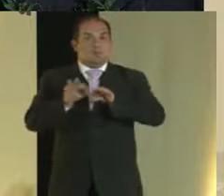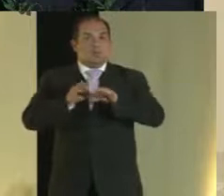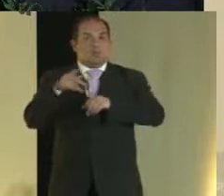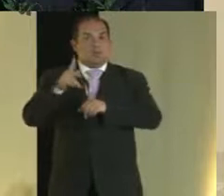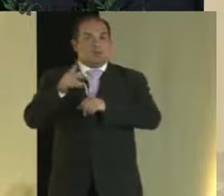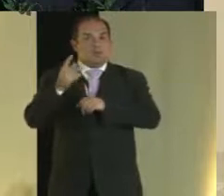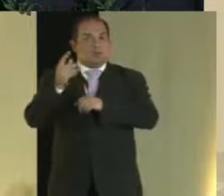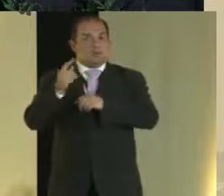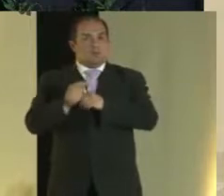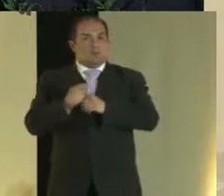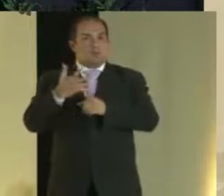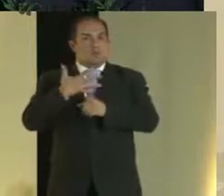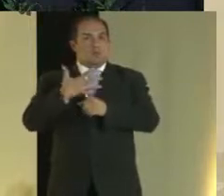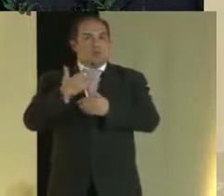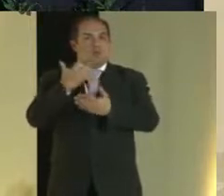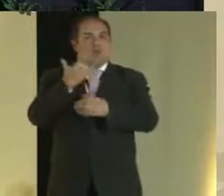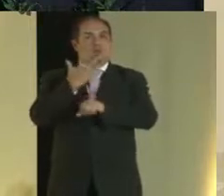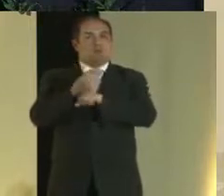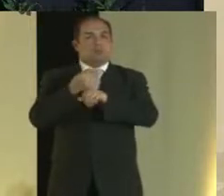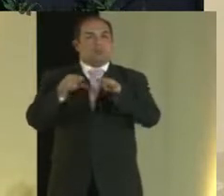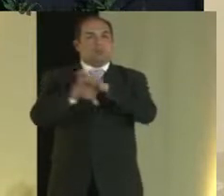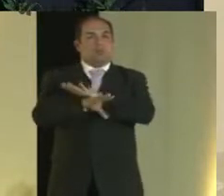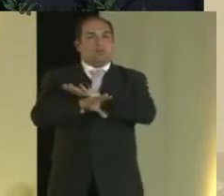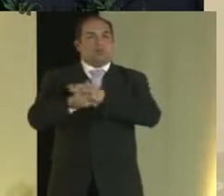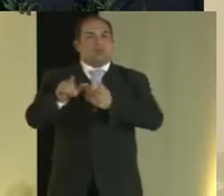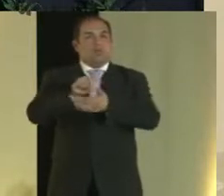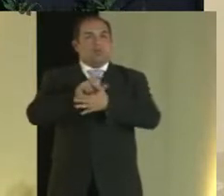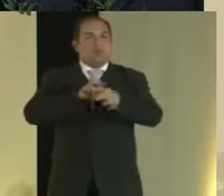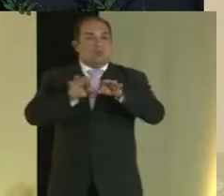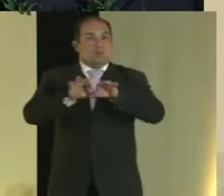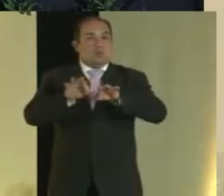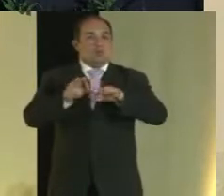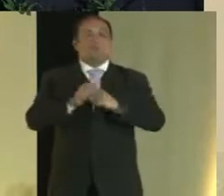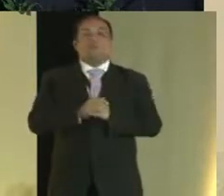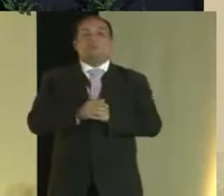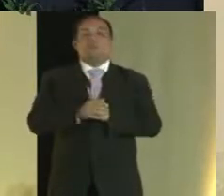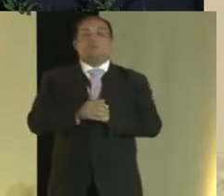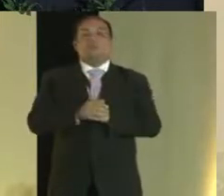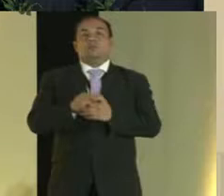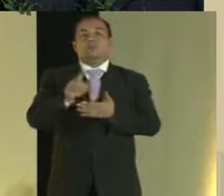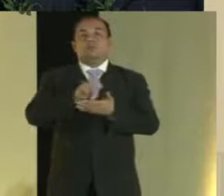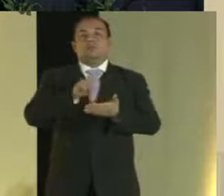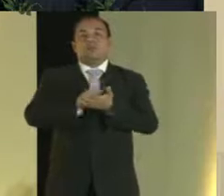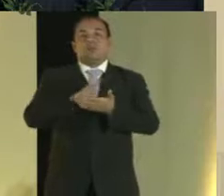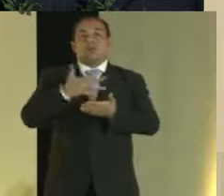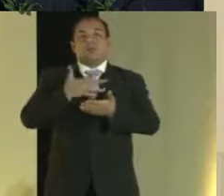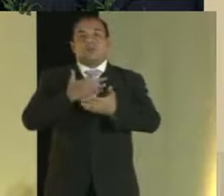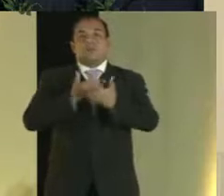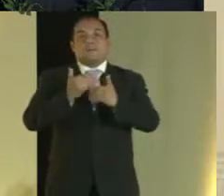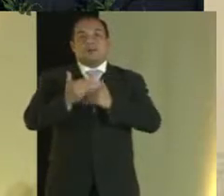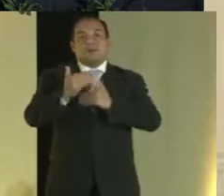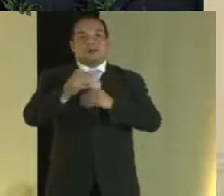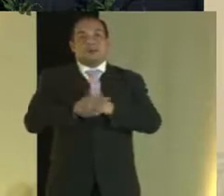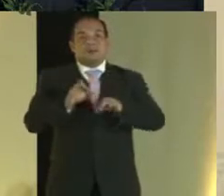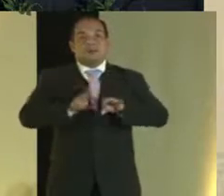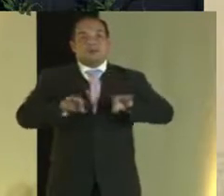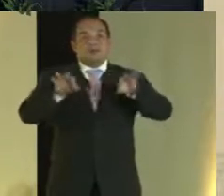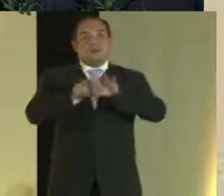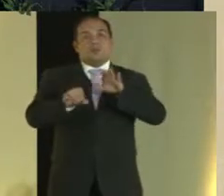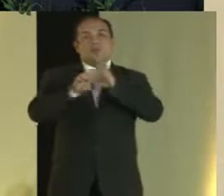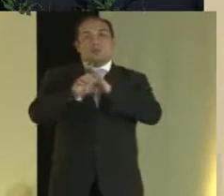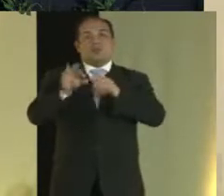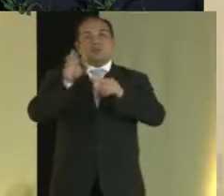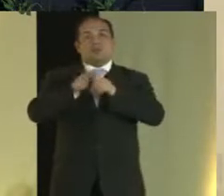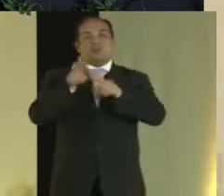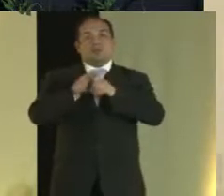que esta reforma que ahora con el nuevo gobierno se ha instituido nos permite avances importantes como es la cuestión del voto directo,